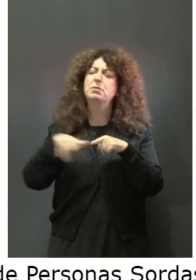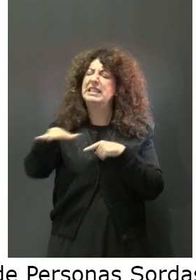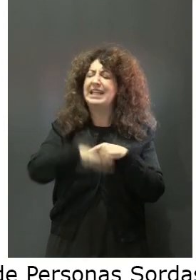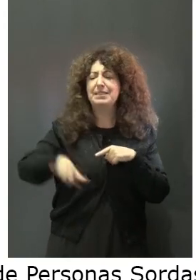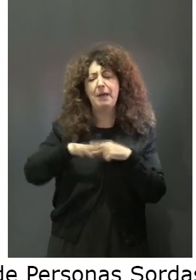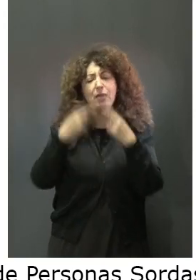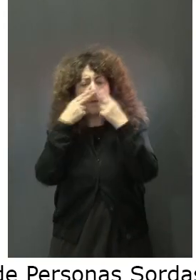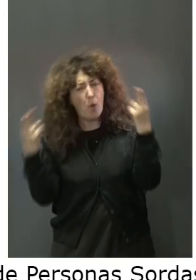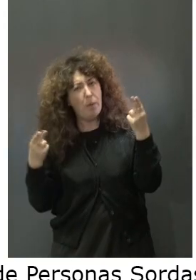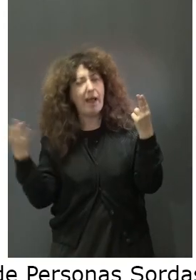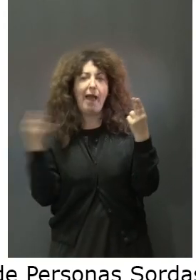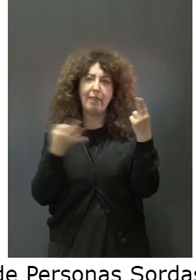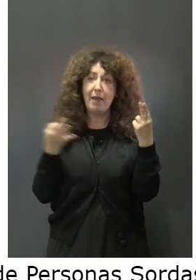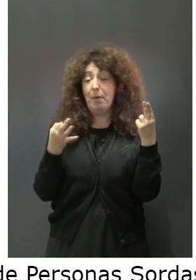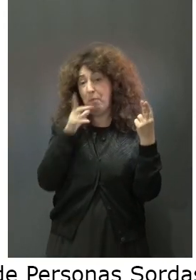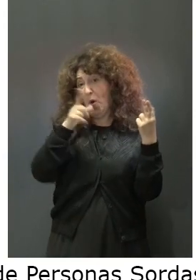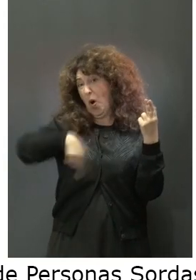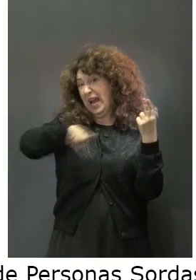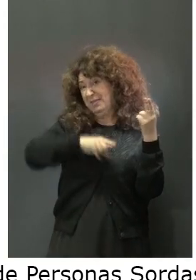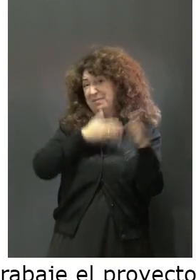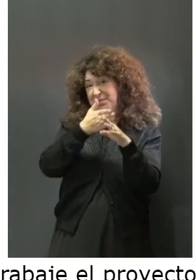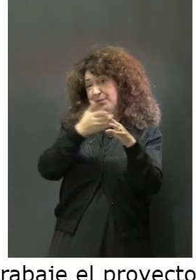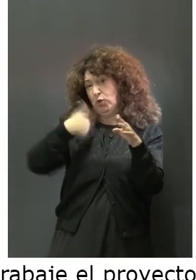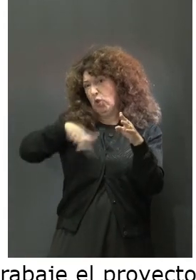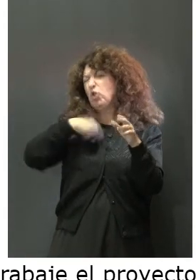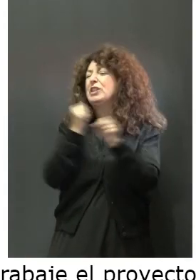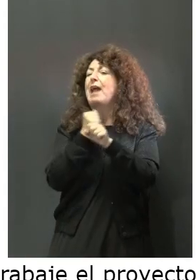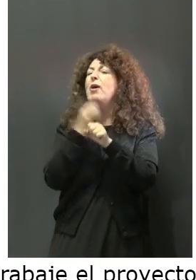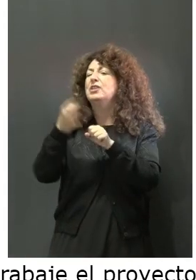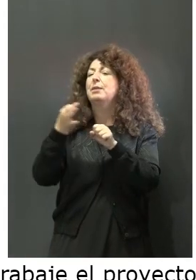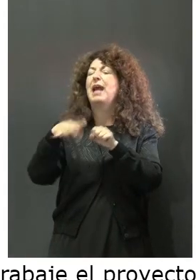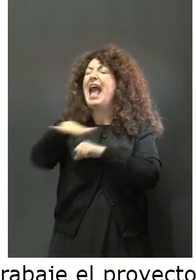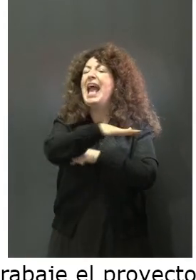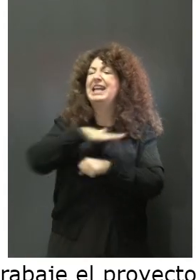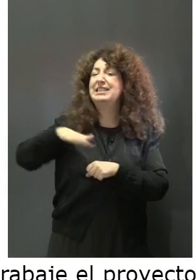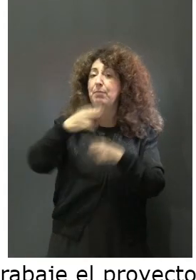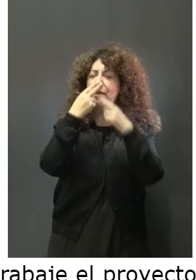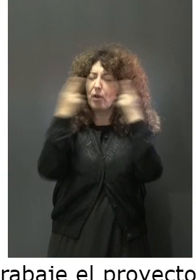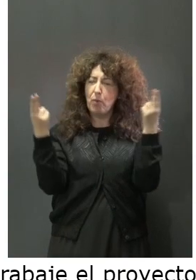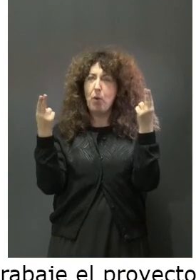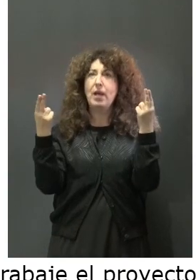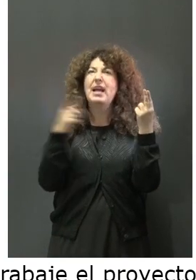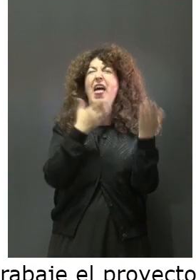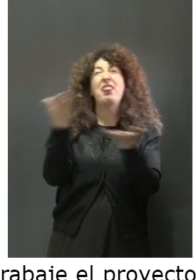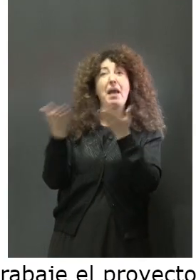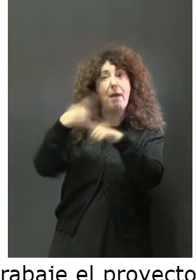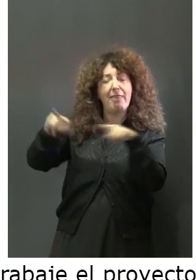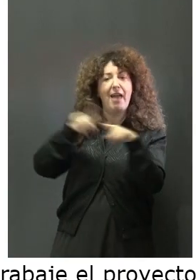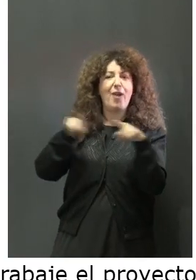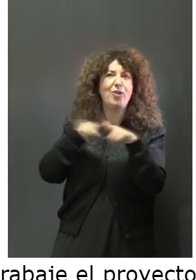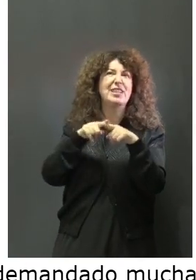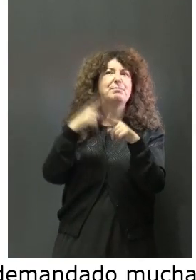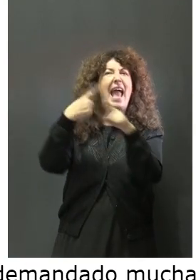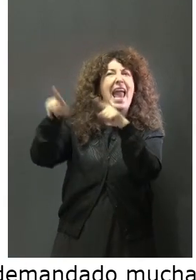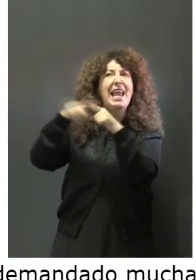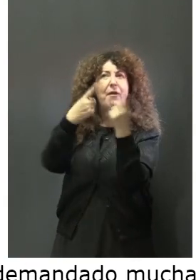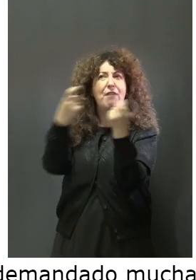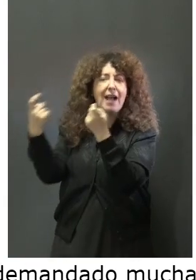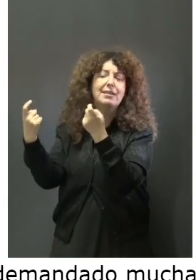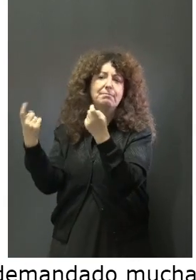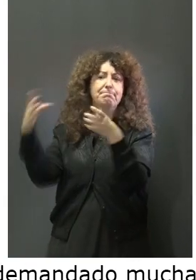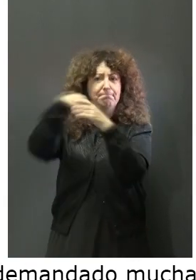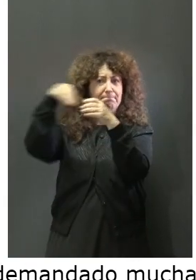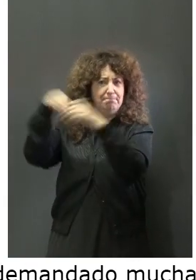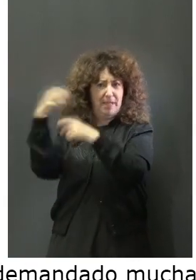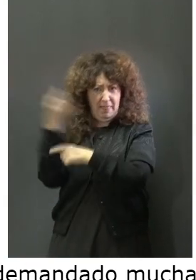que normalmente donde nosotros trabajamos, o en espacios públicos, se integren algunos elementos. Volvemos a los tópicos, yo caigo